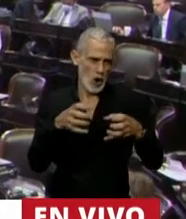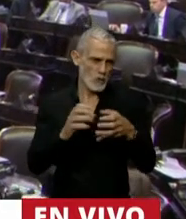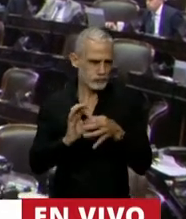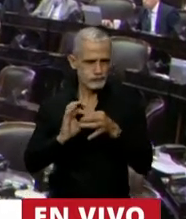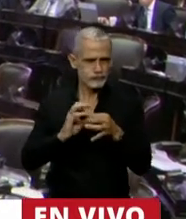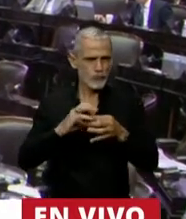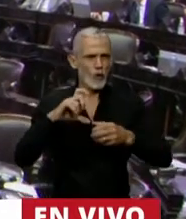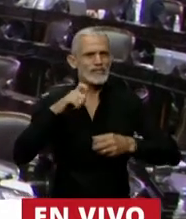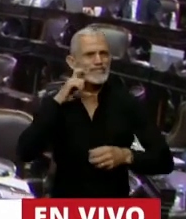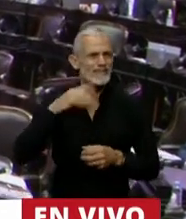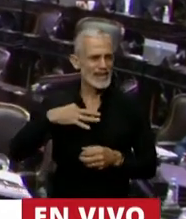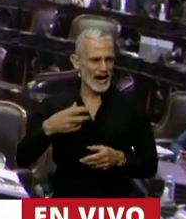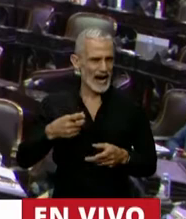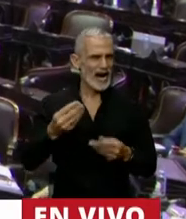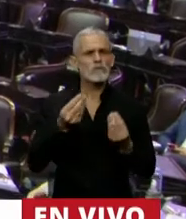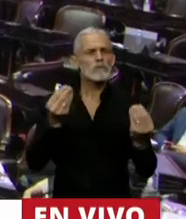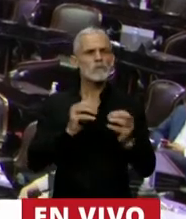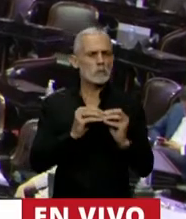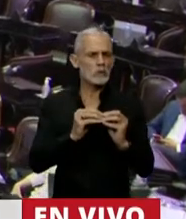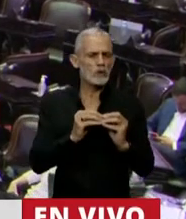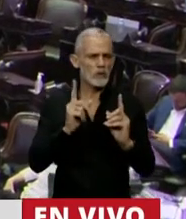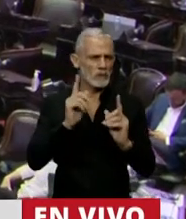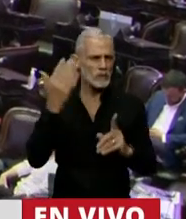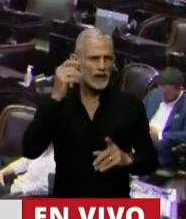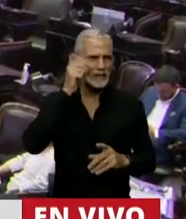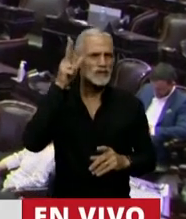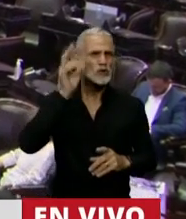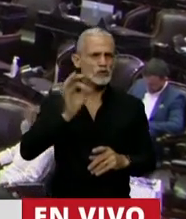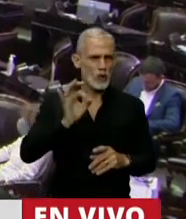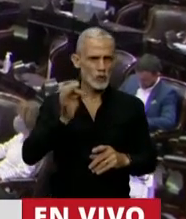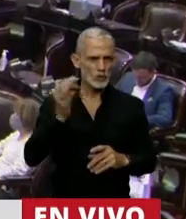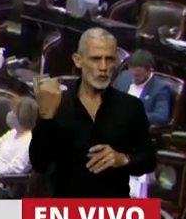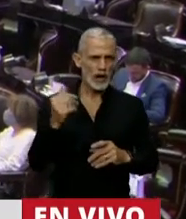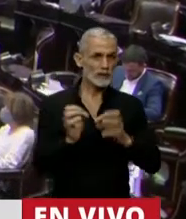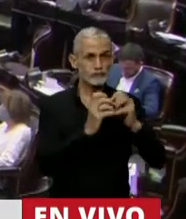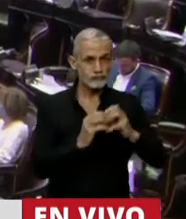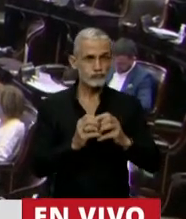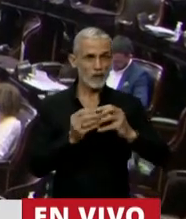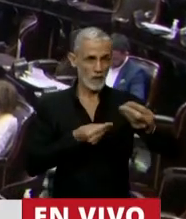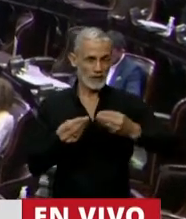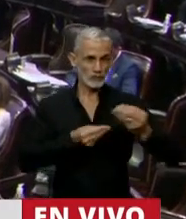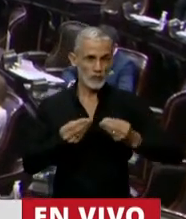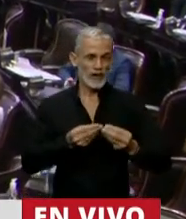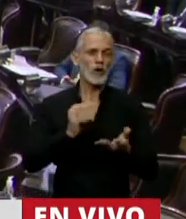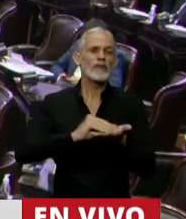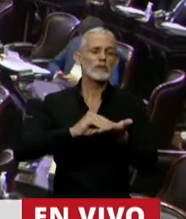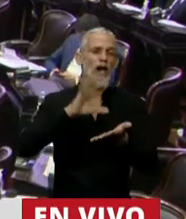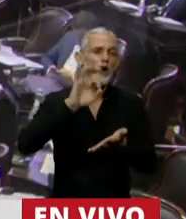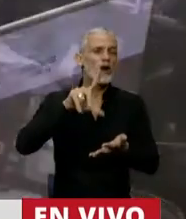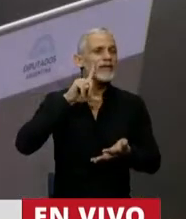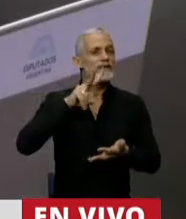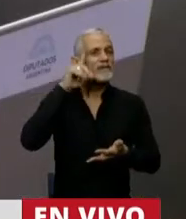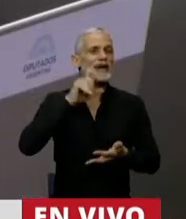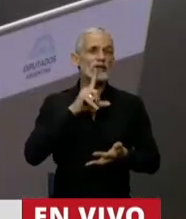cívica. Las razones las dio el 28 de octubre cuando se trató el presupuesto la diputada Paula Oliveto por este